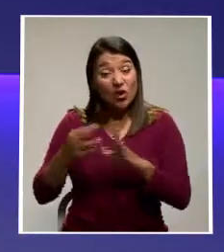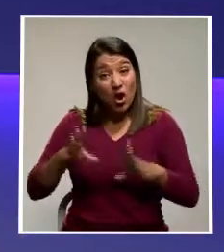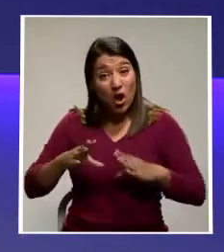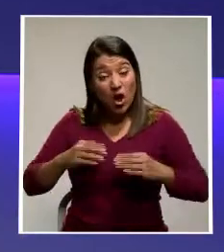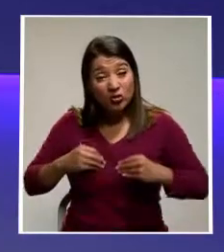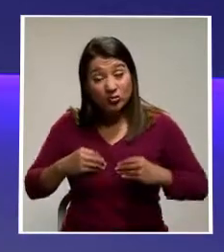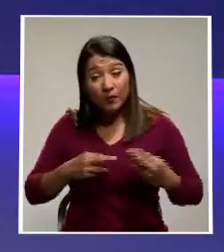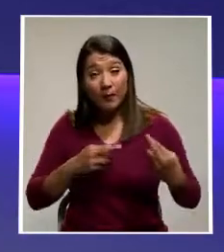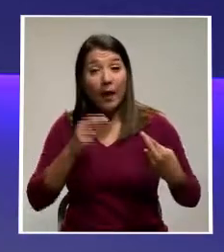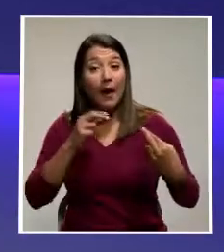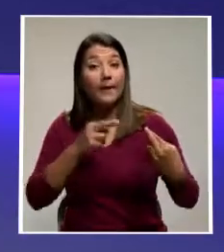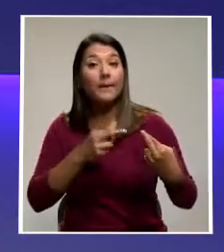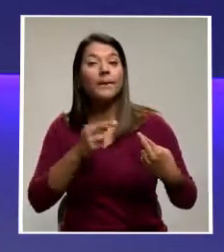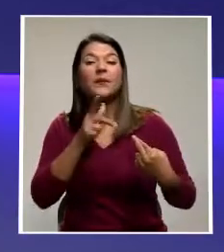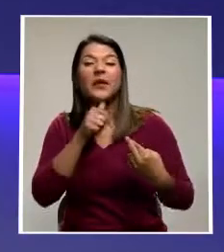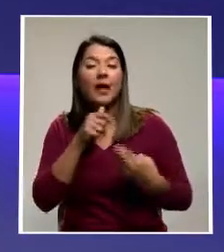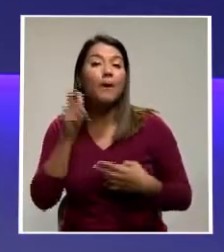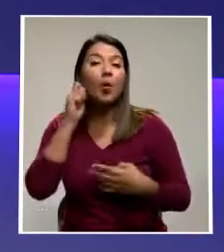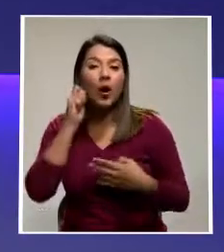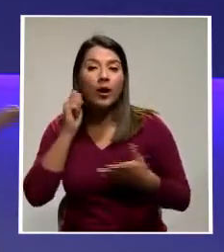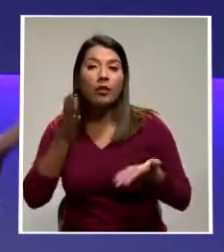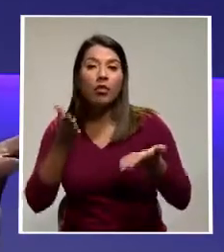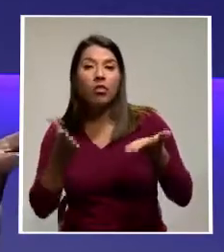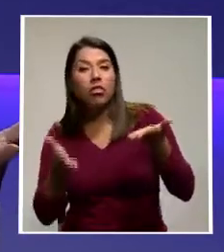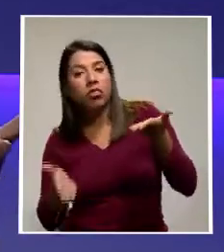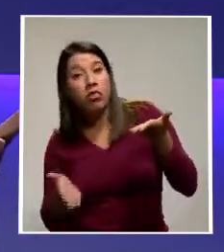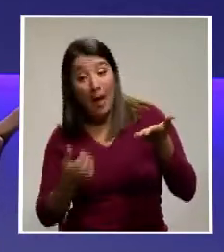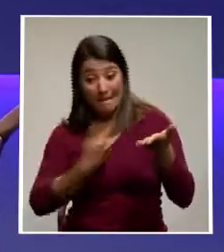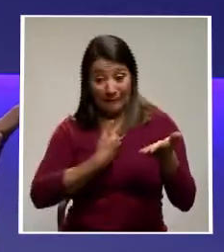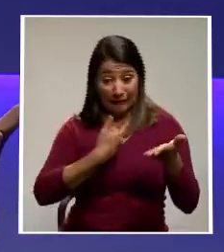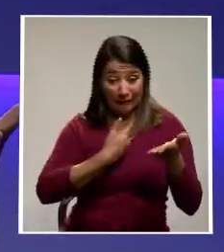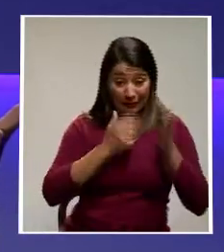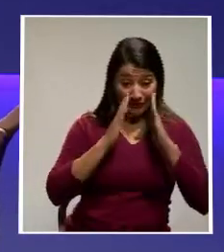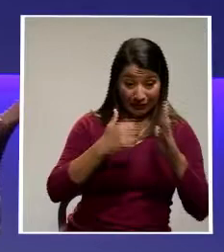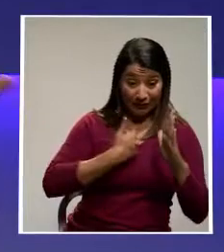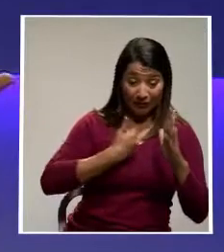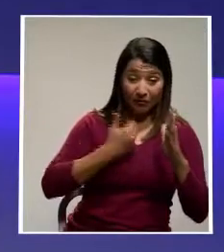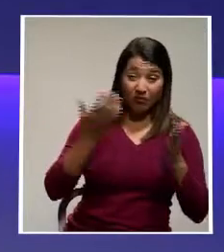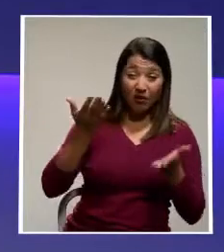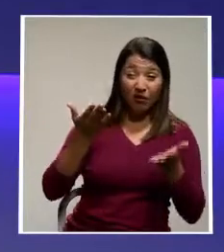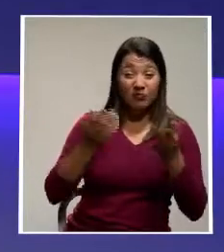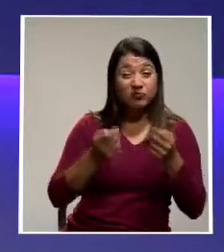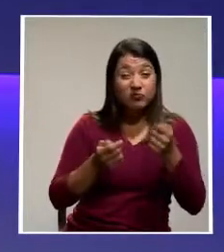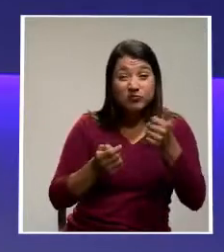Entonces, nosotras sabemos también todavía que